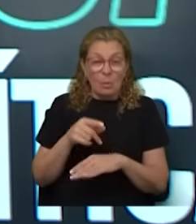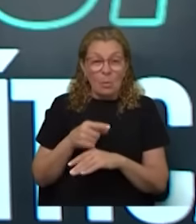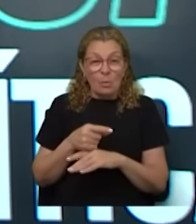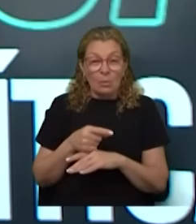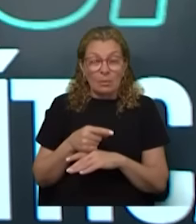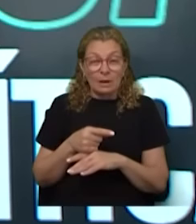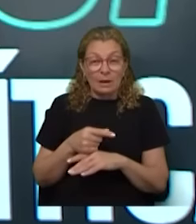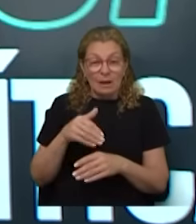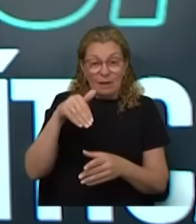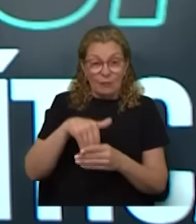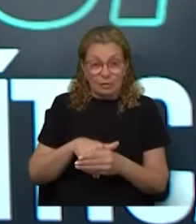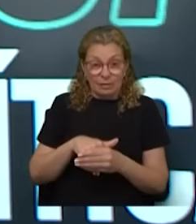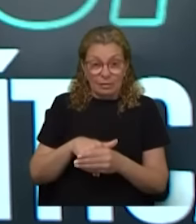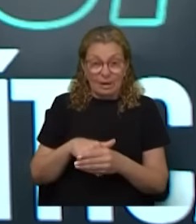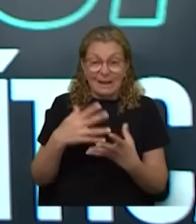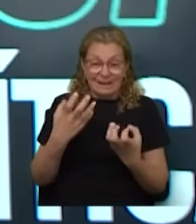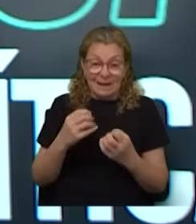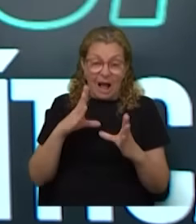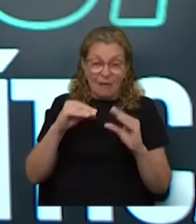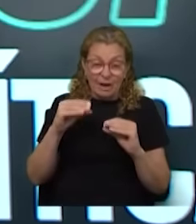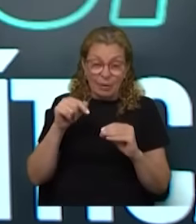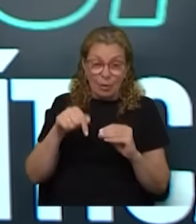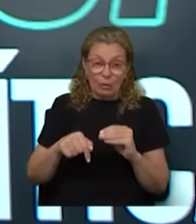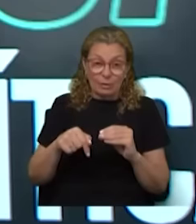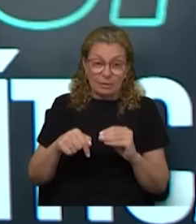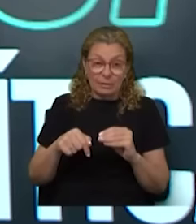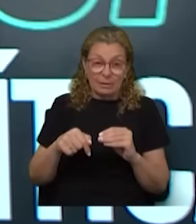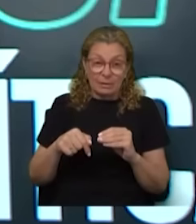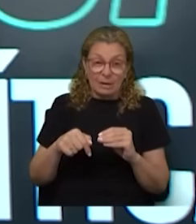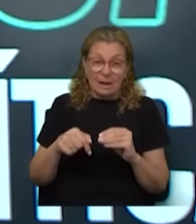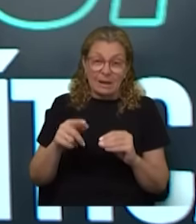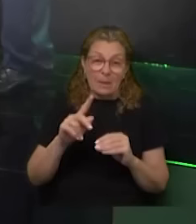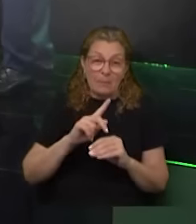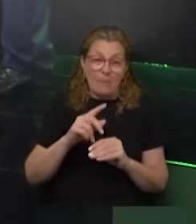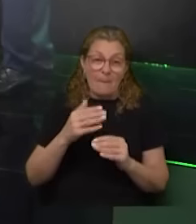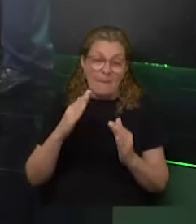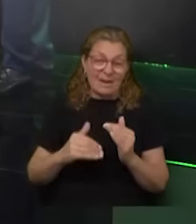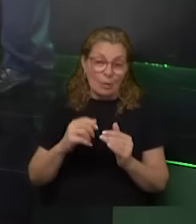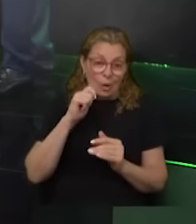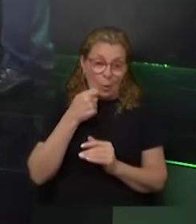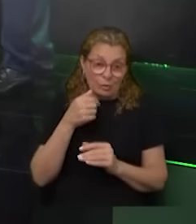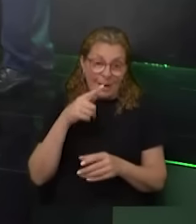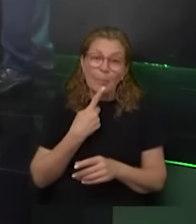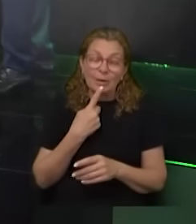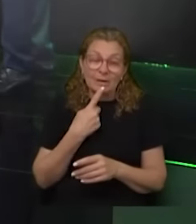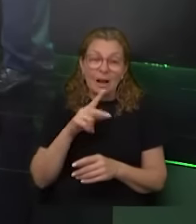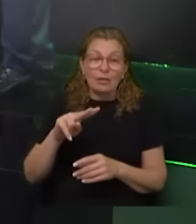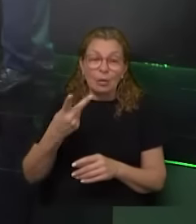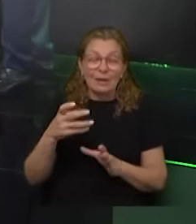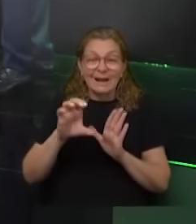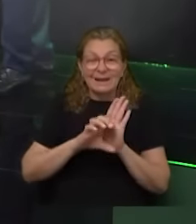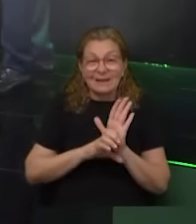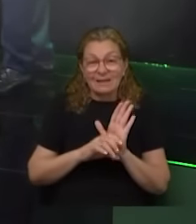el electorado al que se quieren dirigir hoy es el electorado menos fanático no el segundo es que sus características